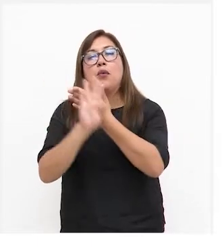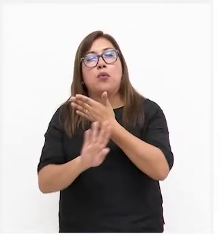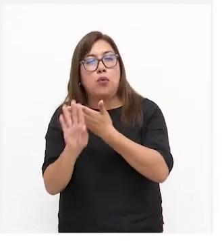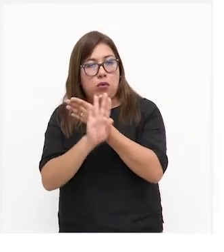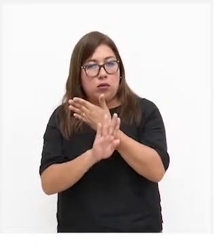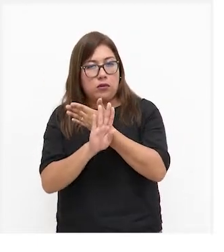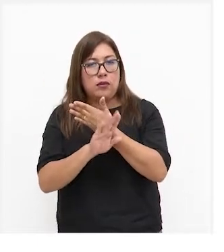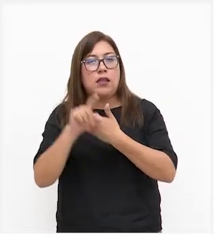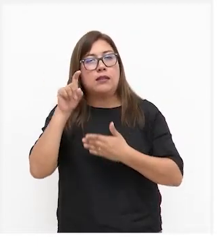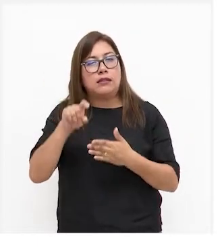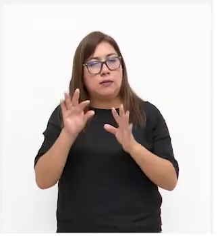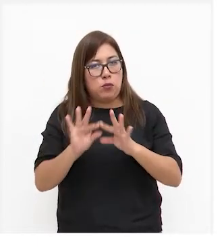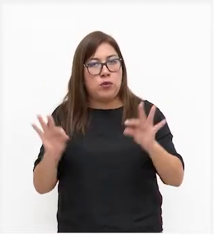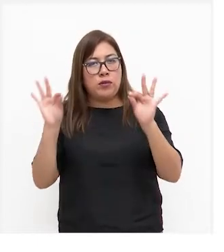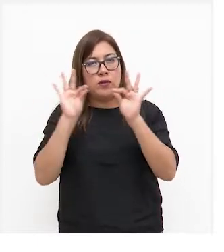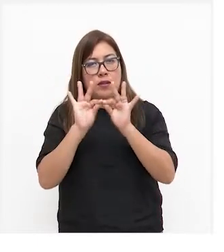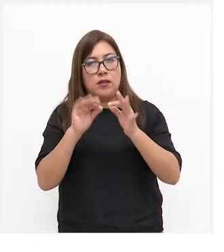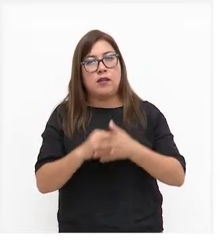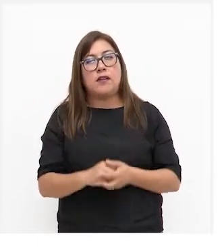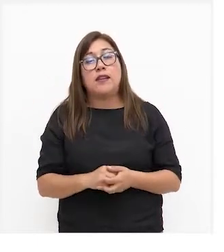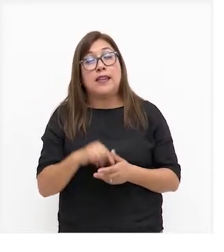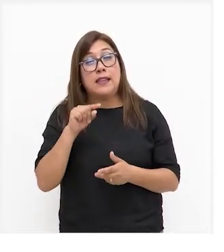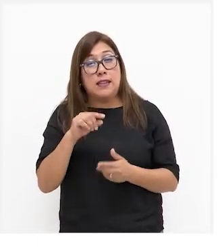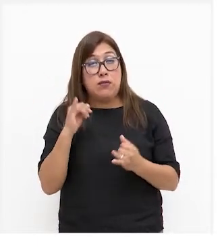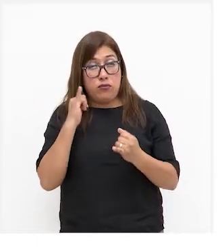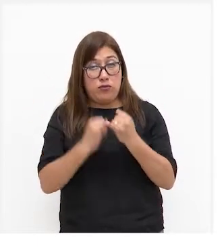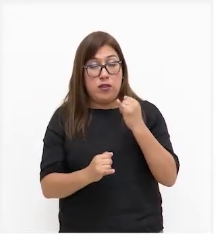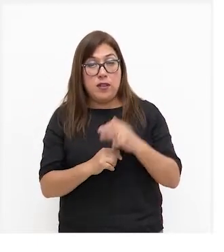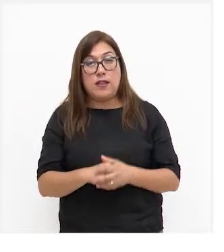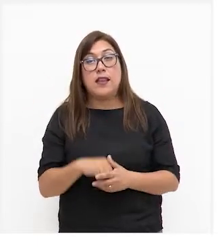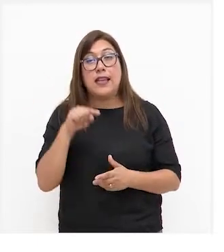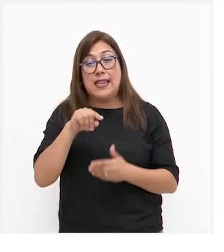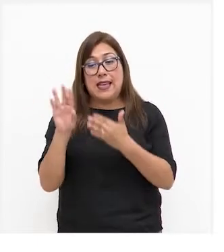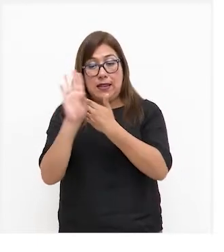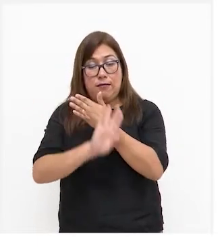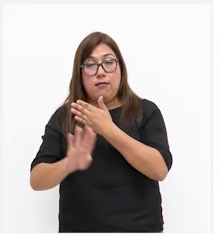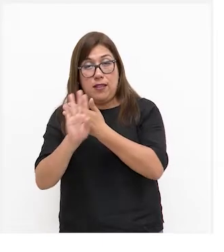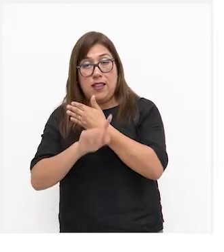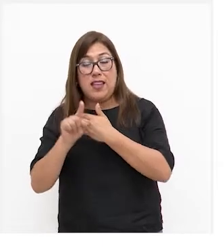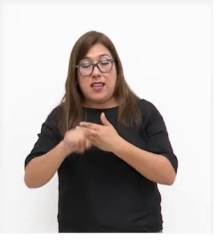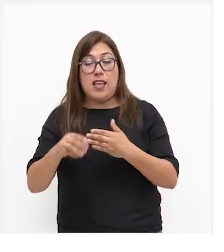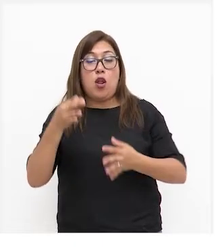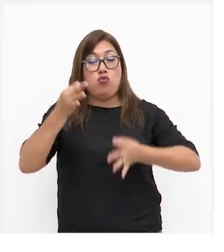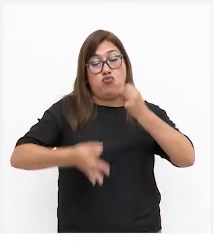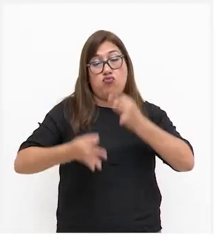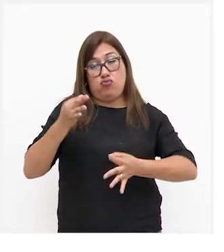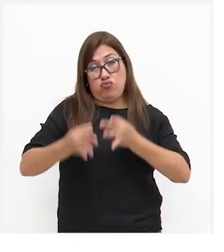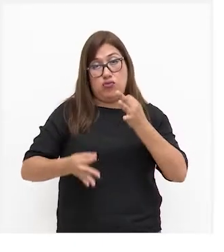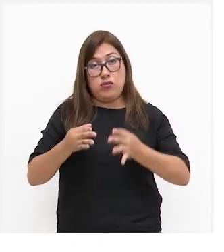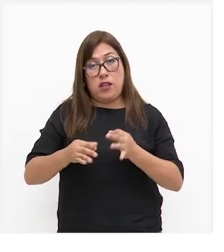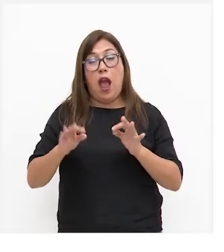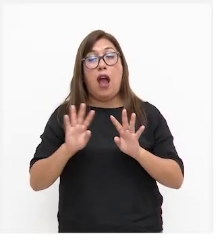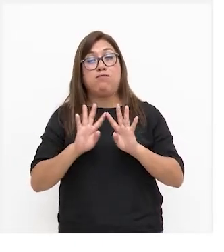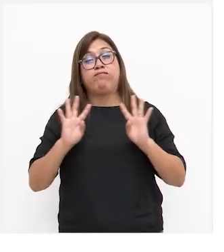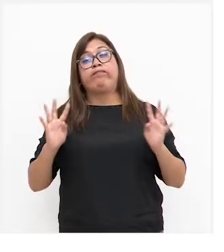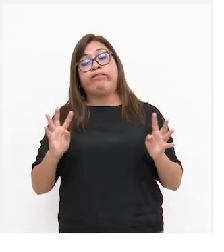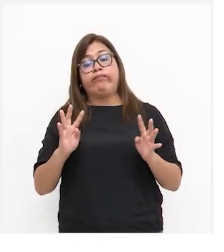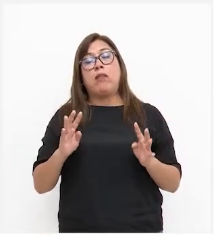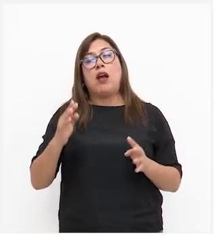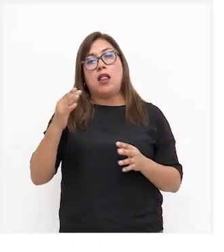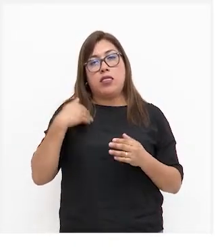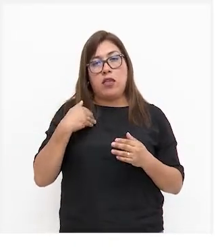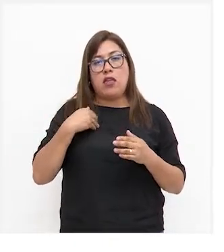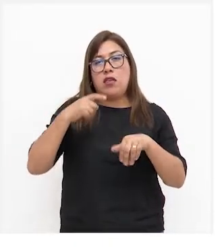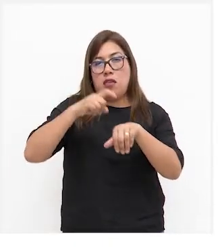salvaguardias que pueden ser necesarias. Finalmente, dentro de las salvaguardias, el juzgado determinará un plazo para